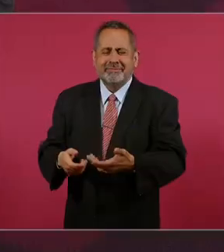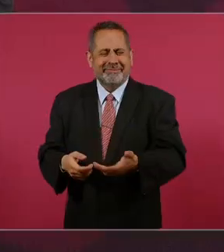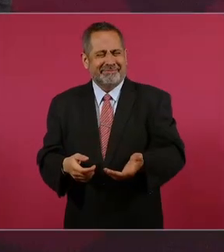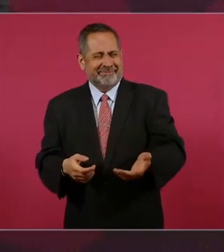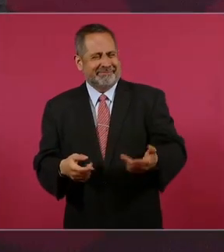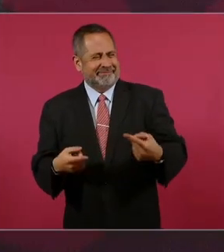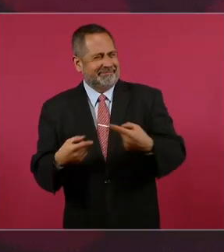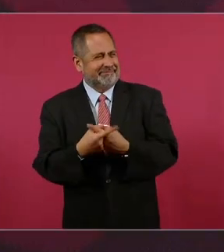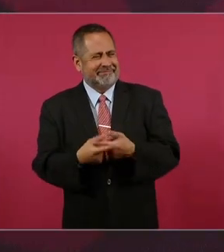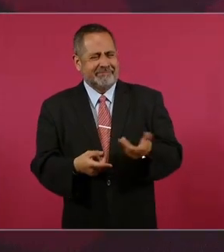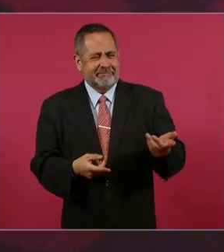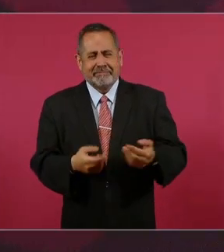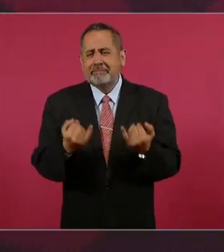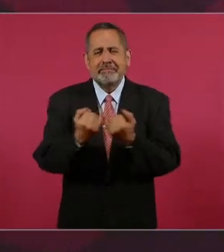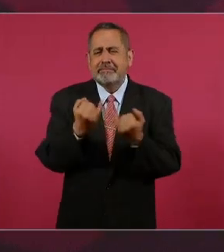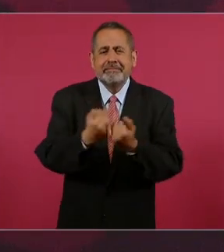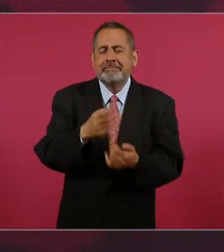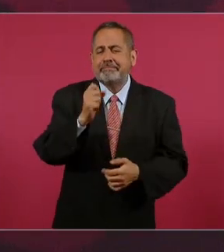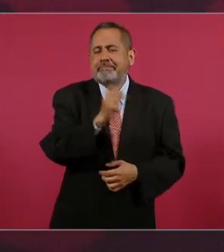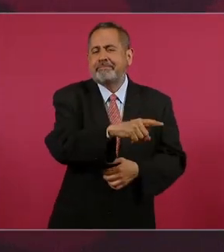así están